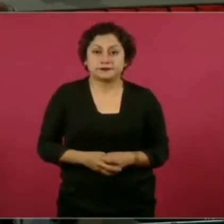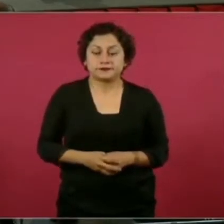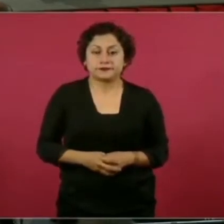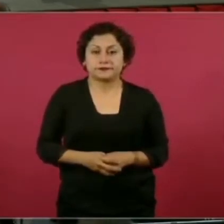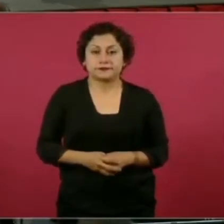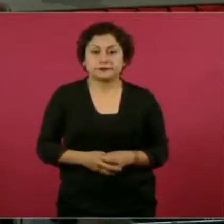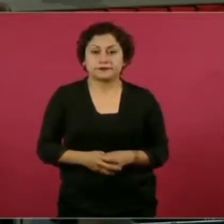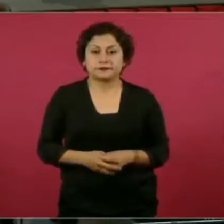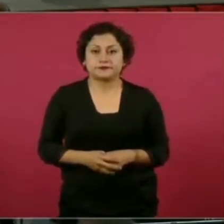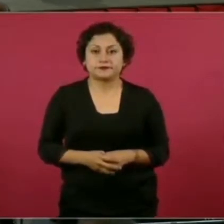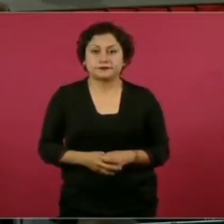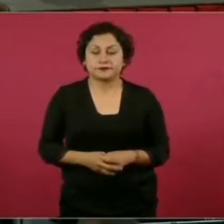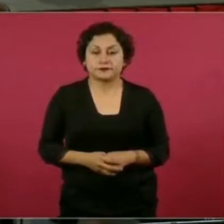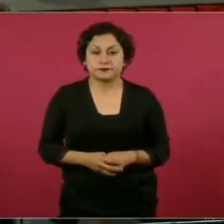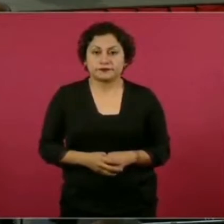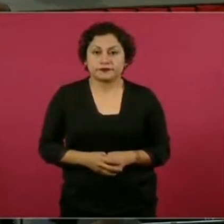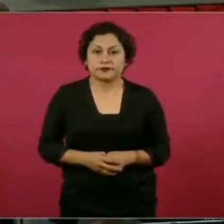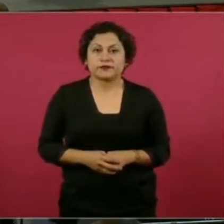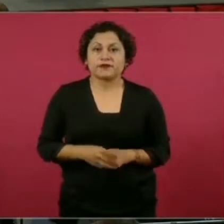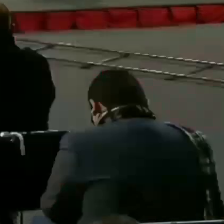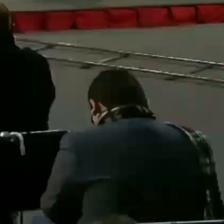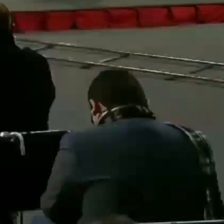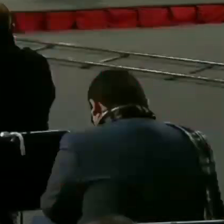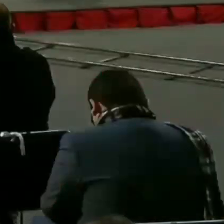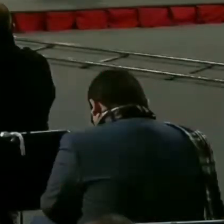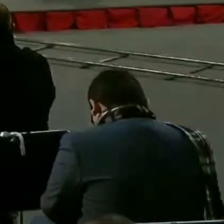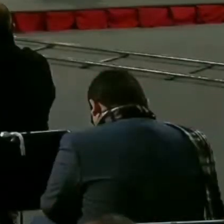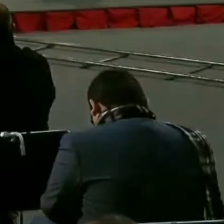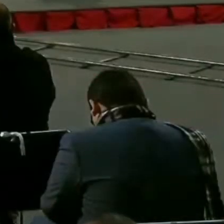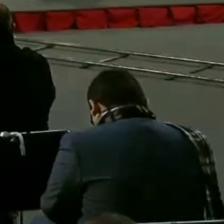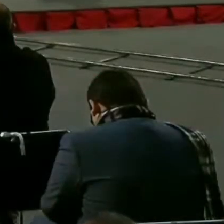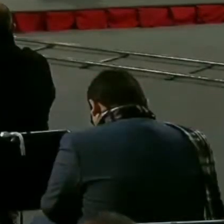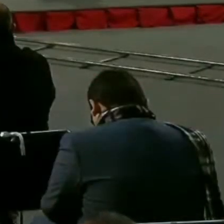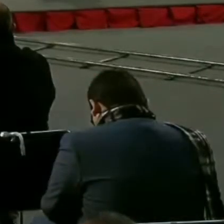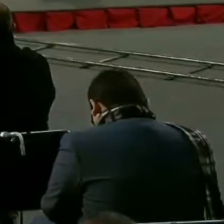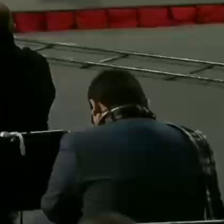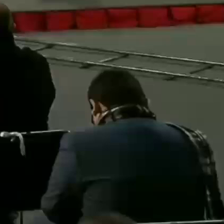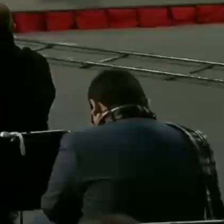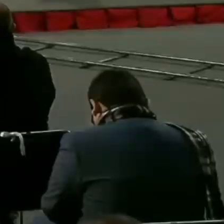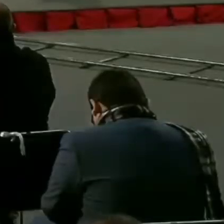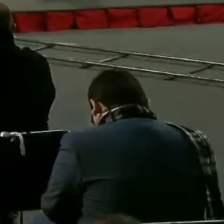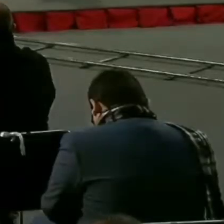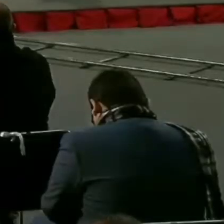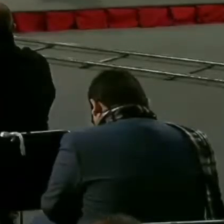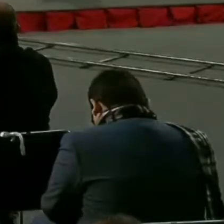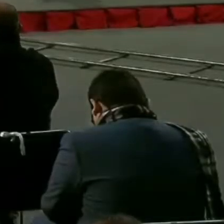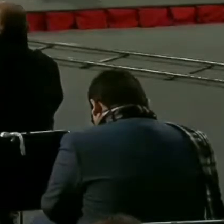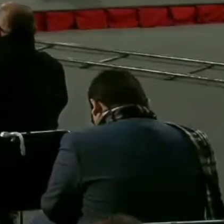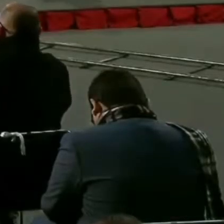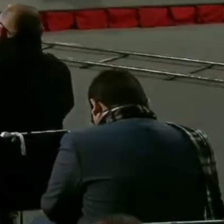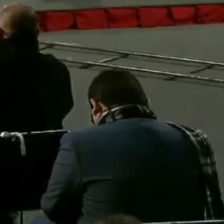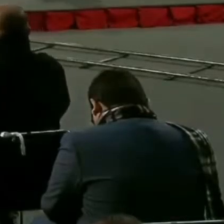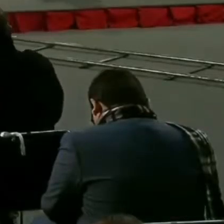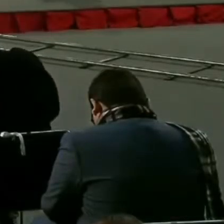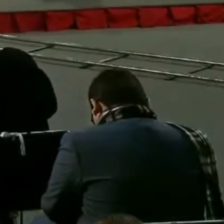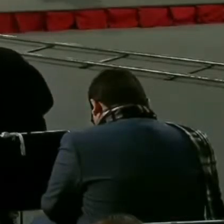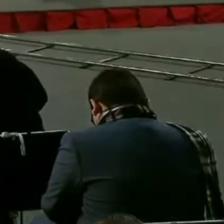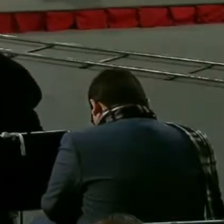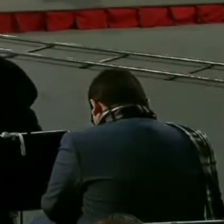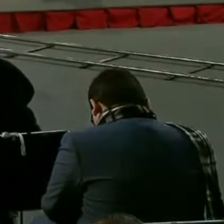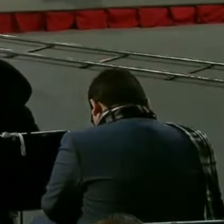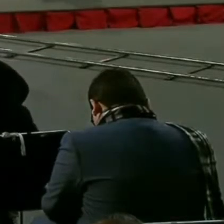de 1994. Y la elección creo que fue en julio, ¿no? La elección.